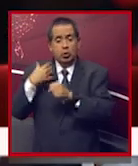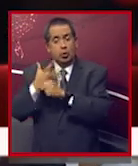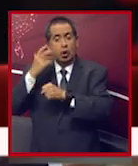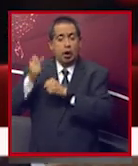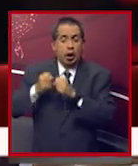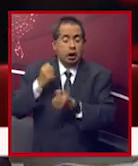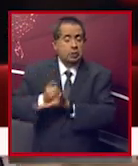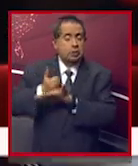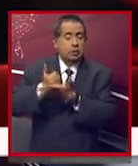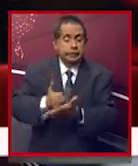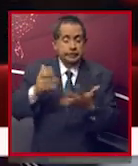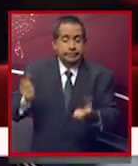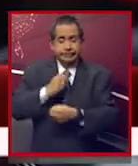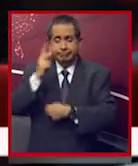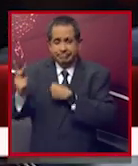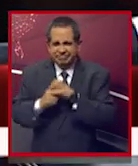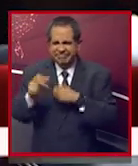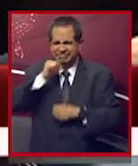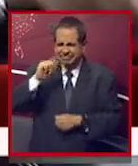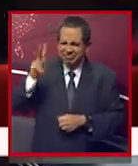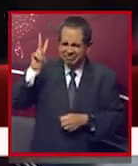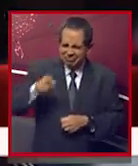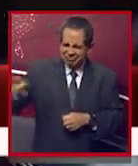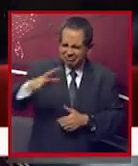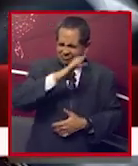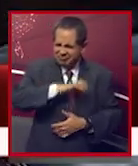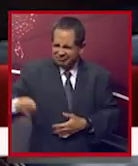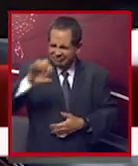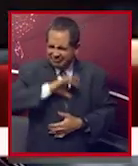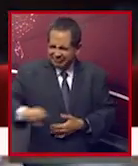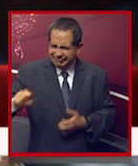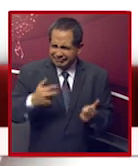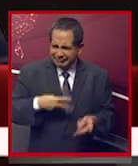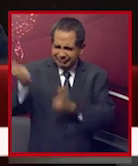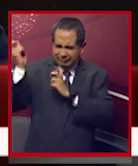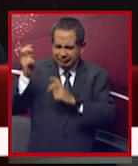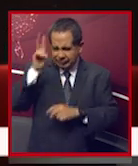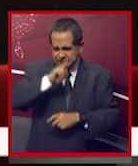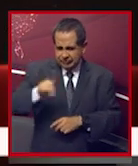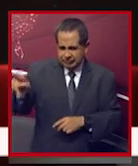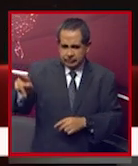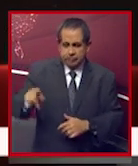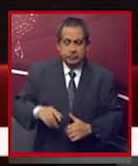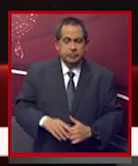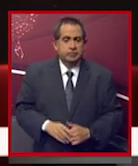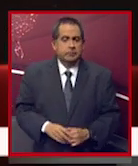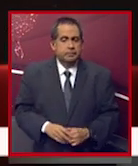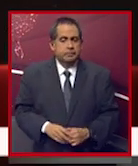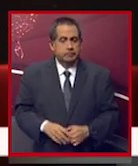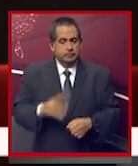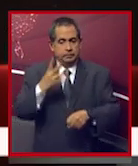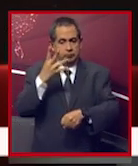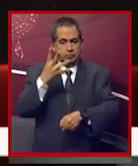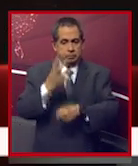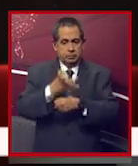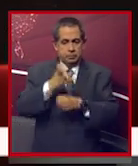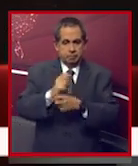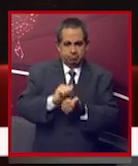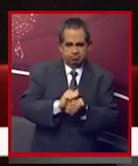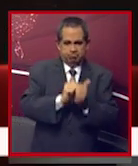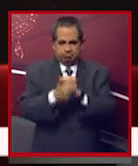al país, cuando se han servido del país y lo han saqueado. En la cuarta transformación,